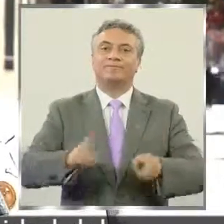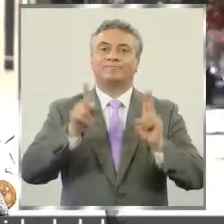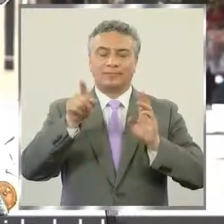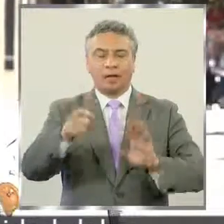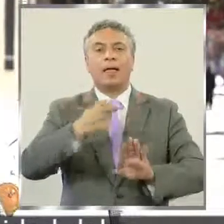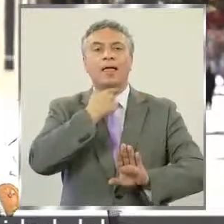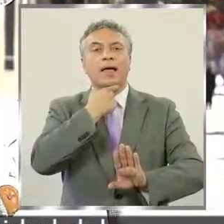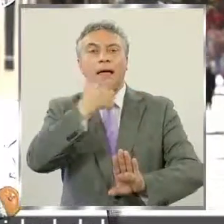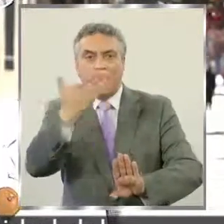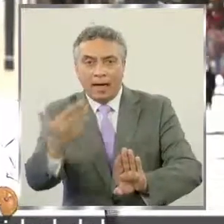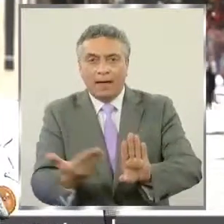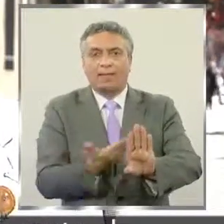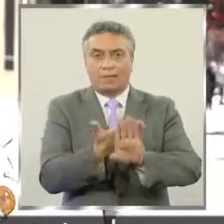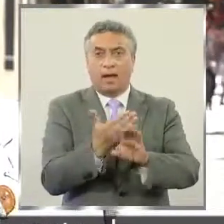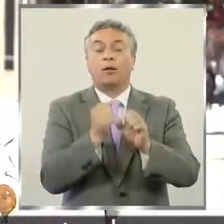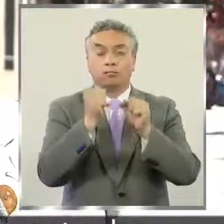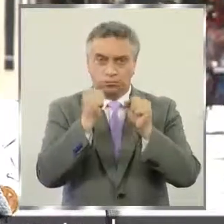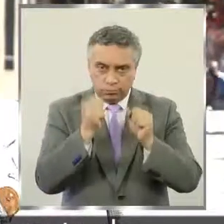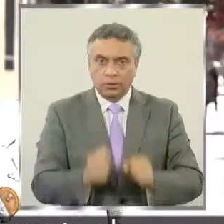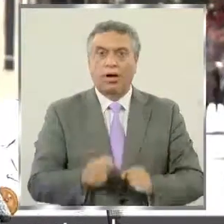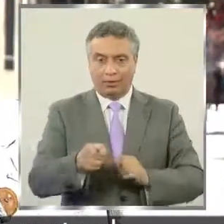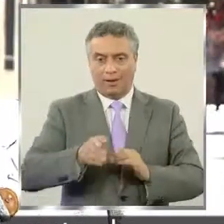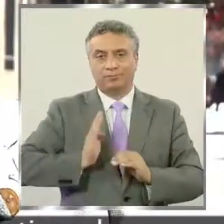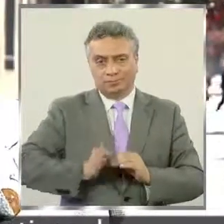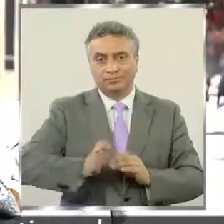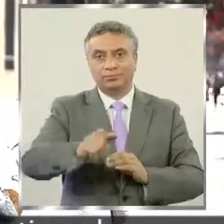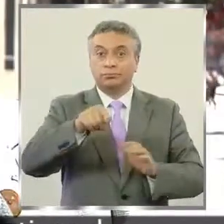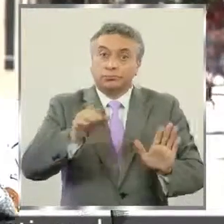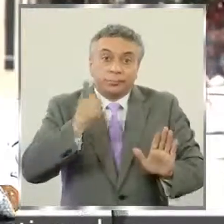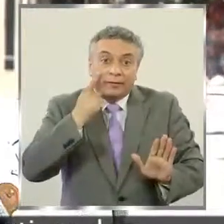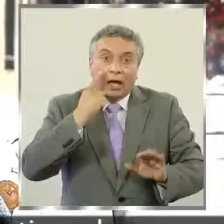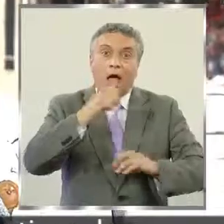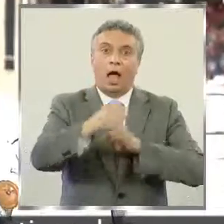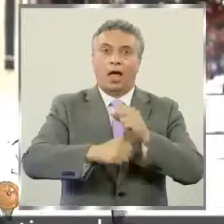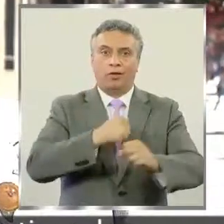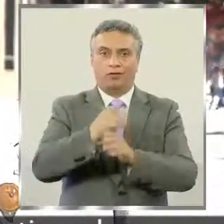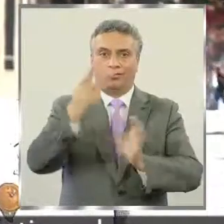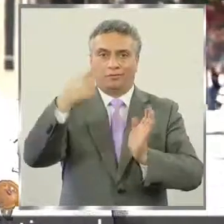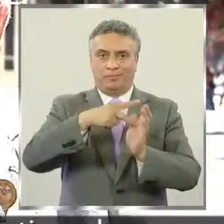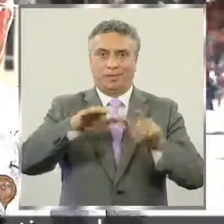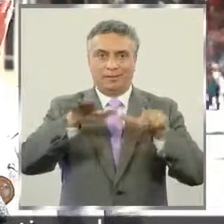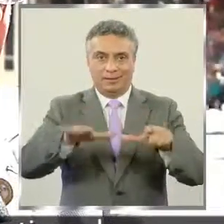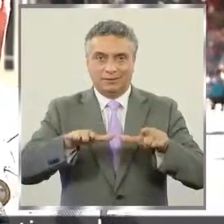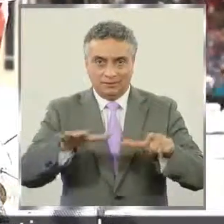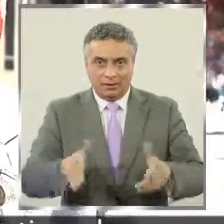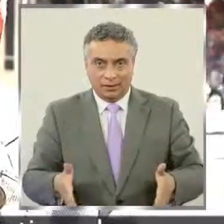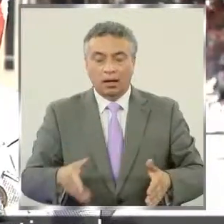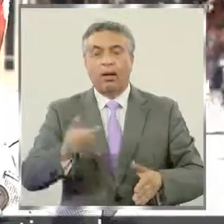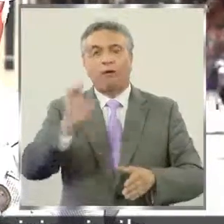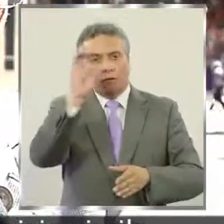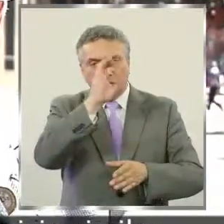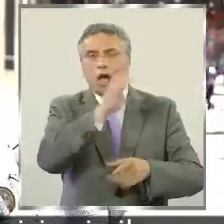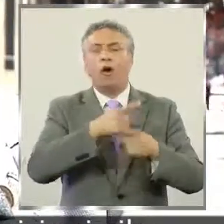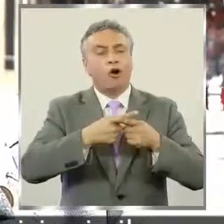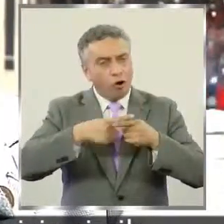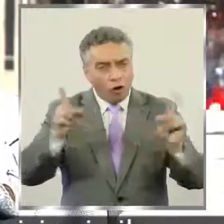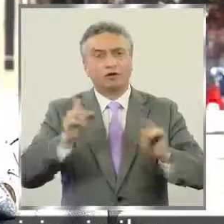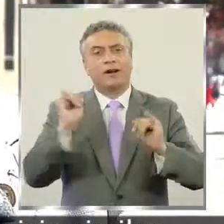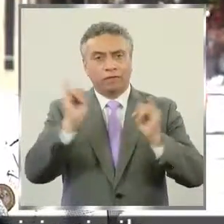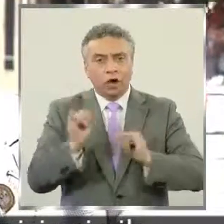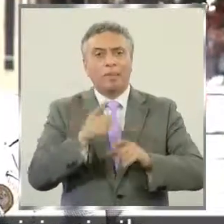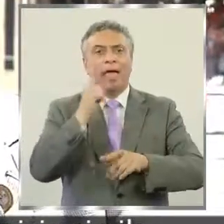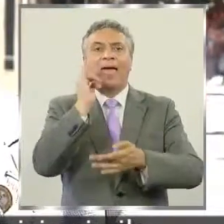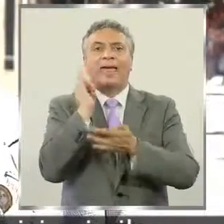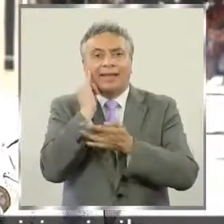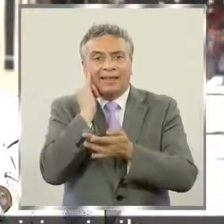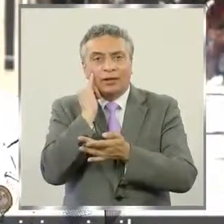garantizar la posible continuidad del establecimiento, a lo menos durante el año 2017, buscar otras alternativas de instituciones